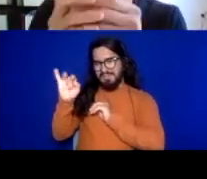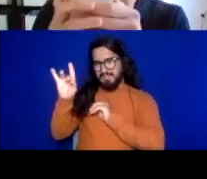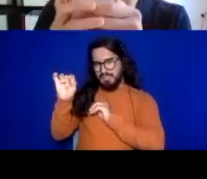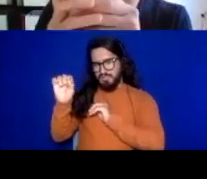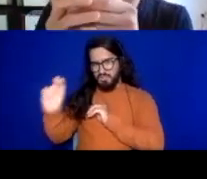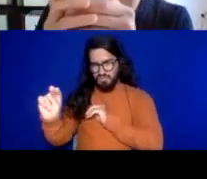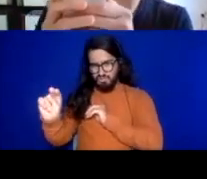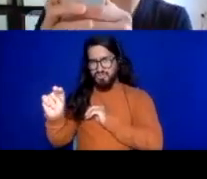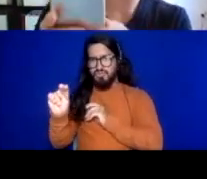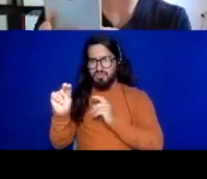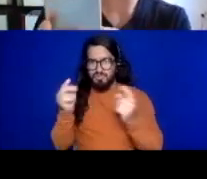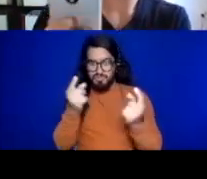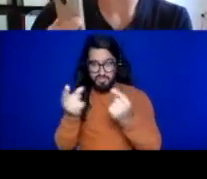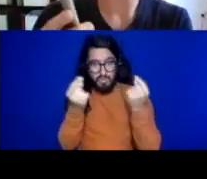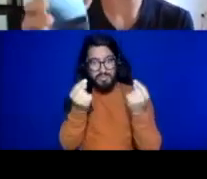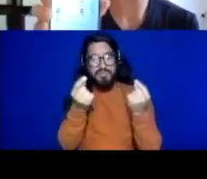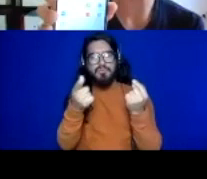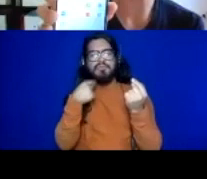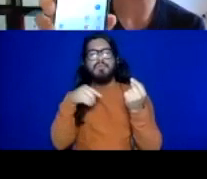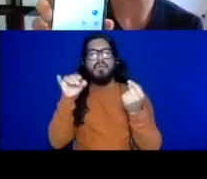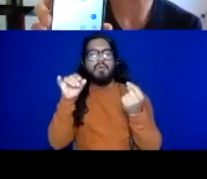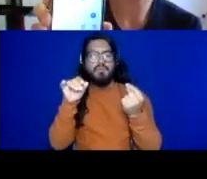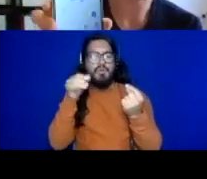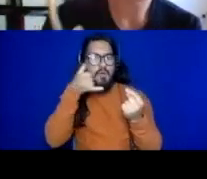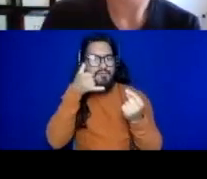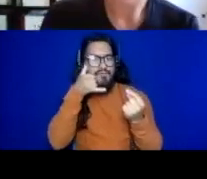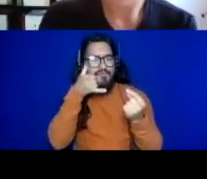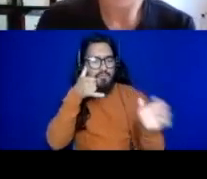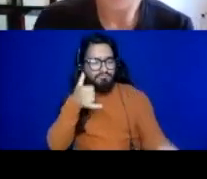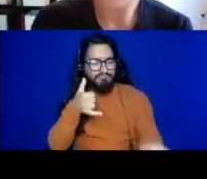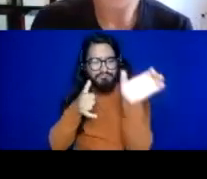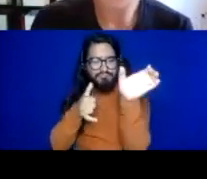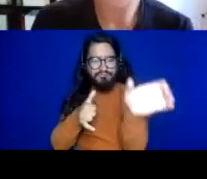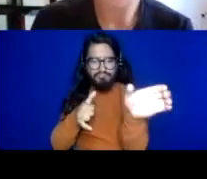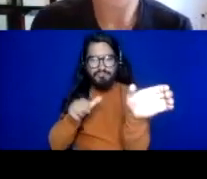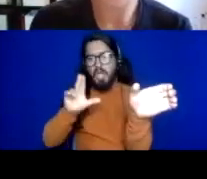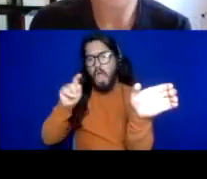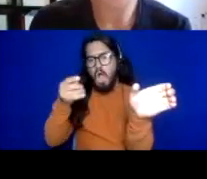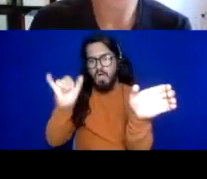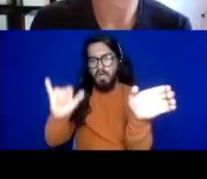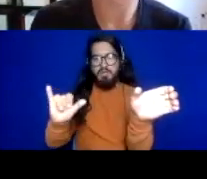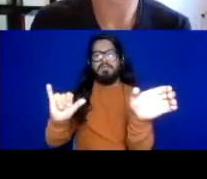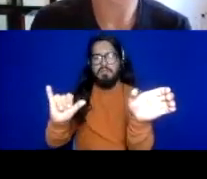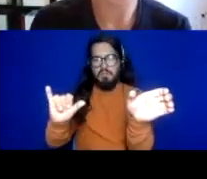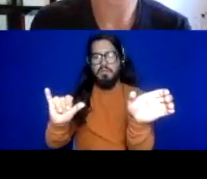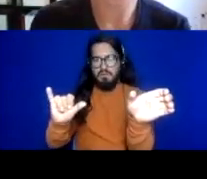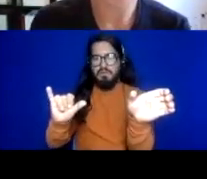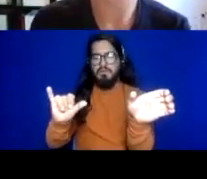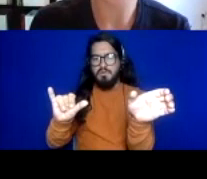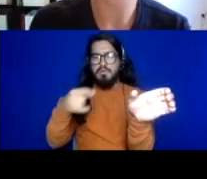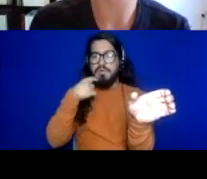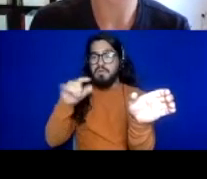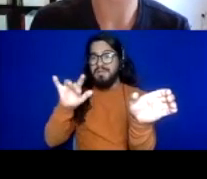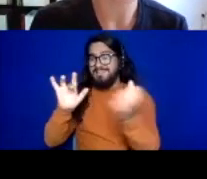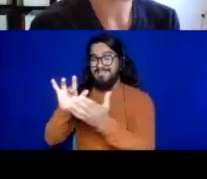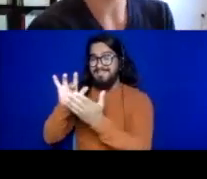poner en la pantalla. Yo voy a usar mi teléfono, voy a abrir la aplicación de Authy y voy